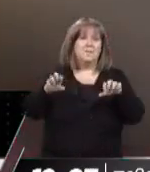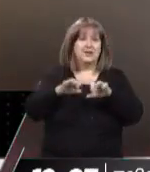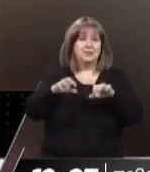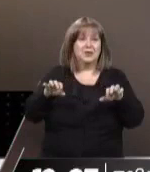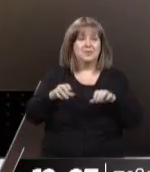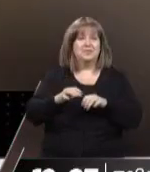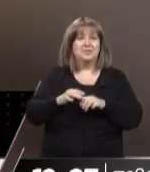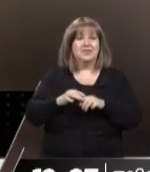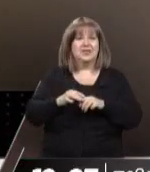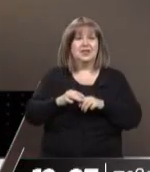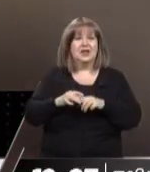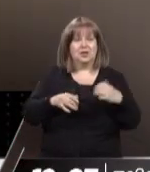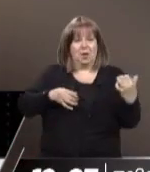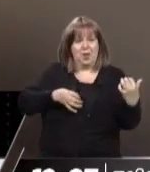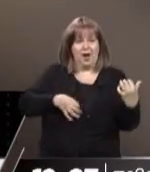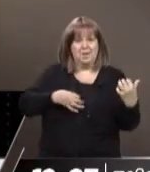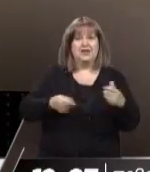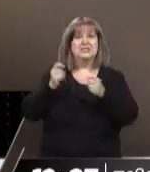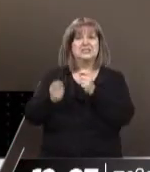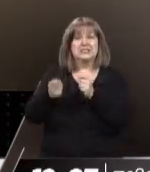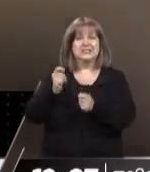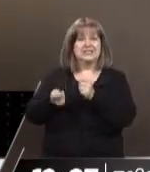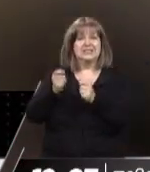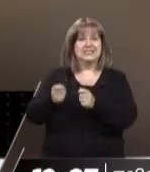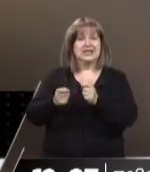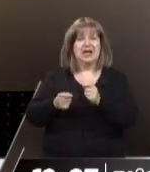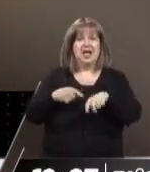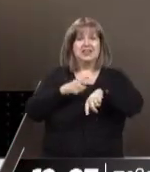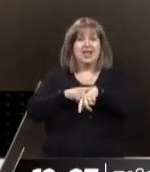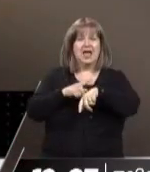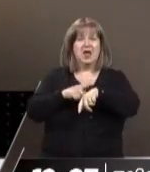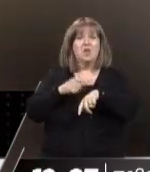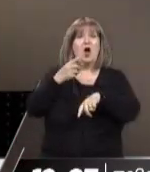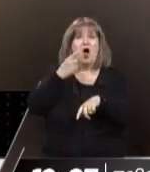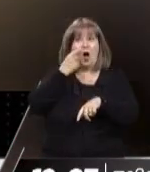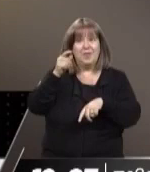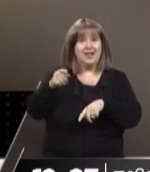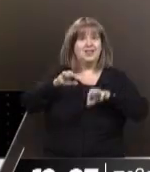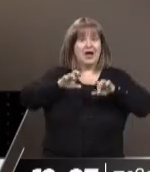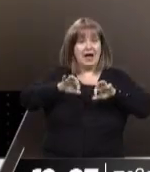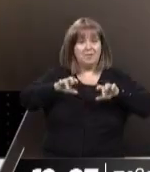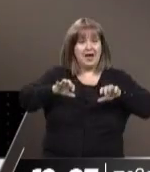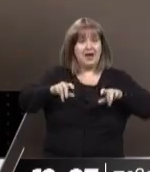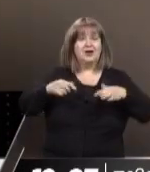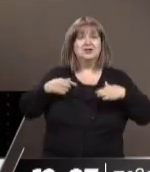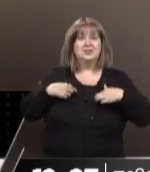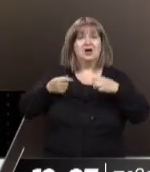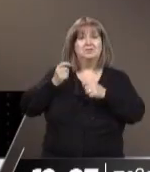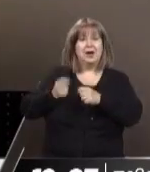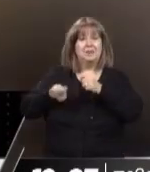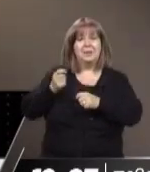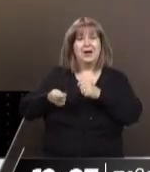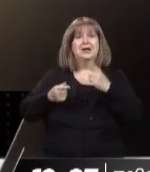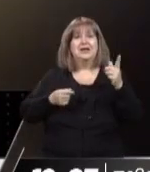Wonder. Qué bonito. No, qué lindo. Un rato largo, él tocando el piano, siendo solos, solo de batería,